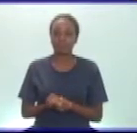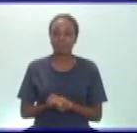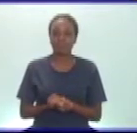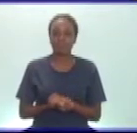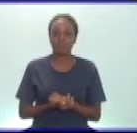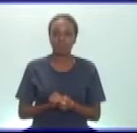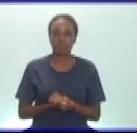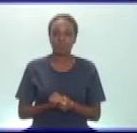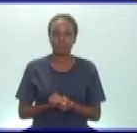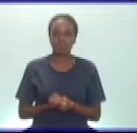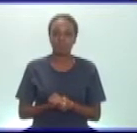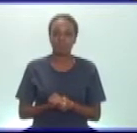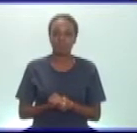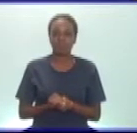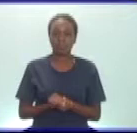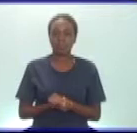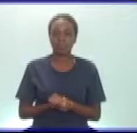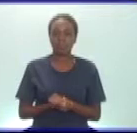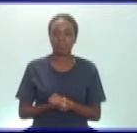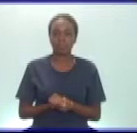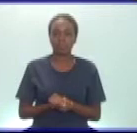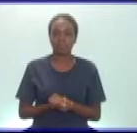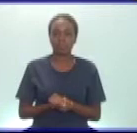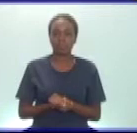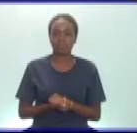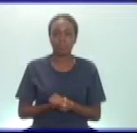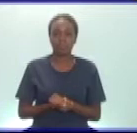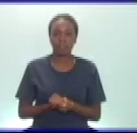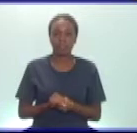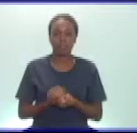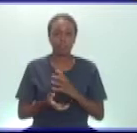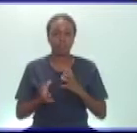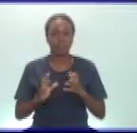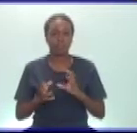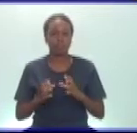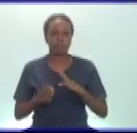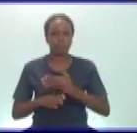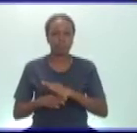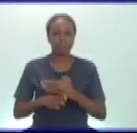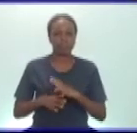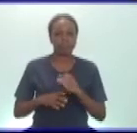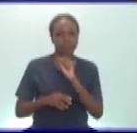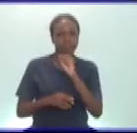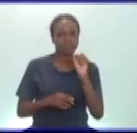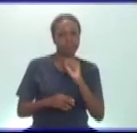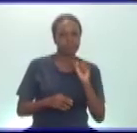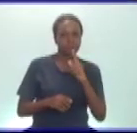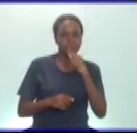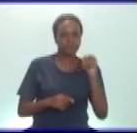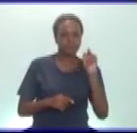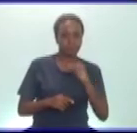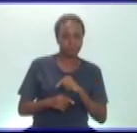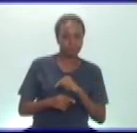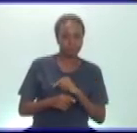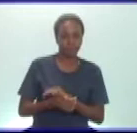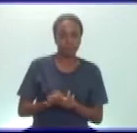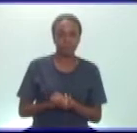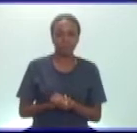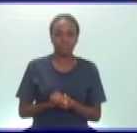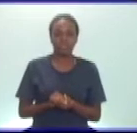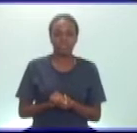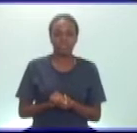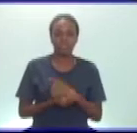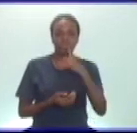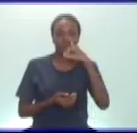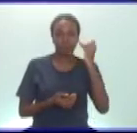a su forma elocutiva, se clasifica como narrativo, dialogado, descriptivo o expositivo. Evidentemente